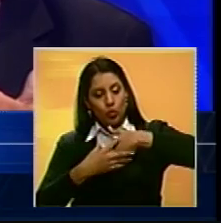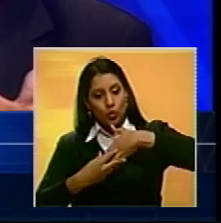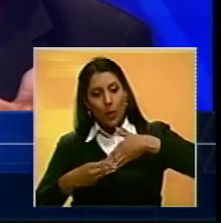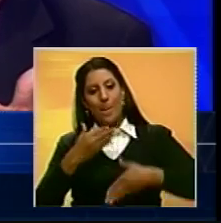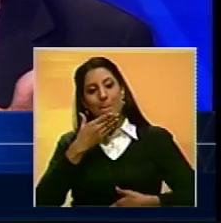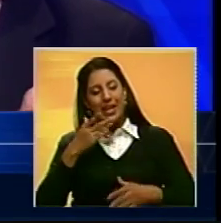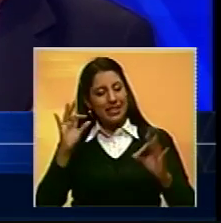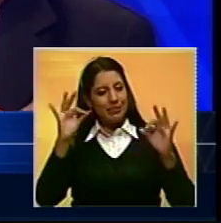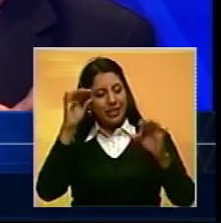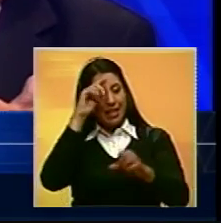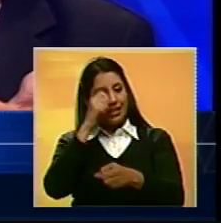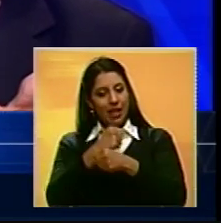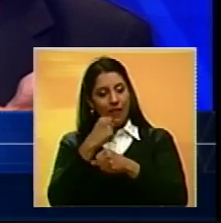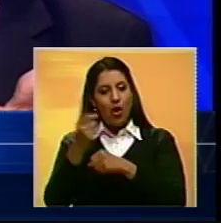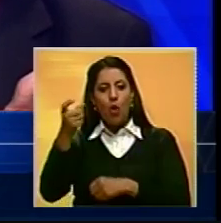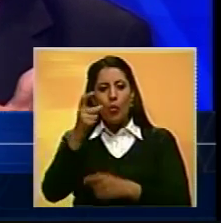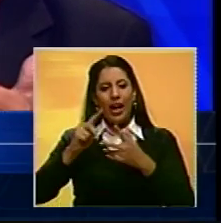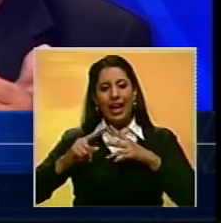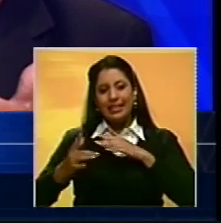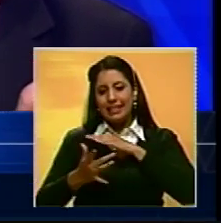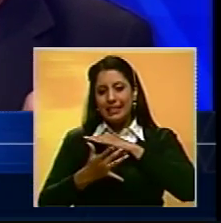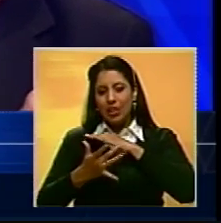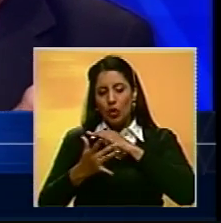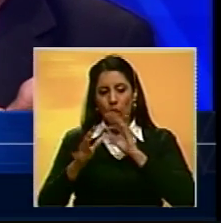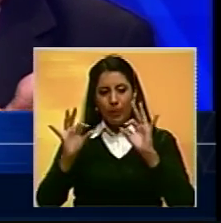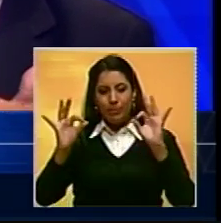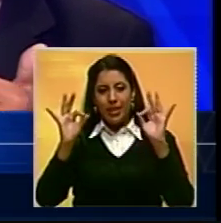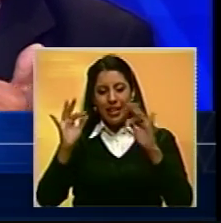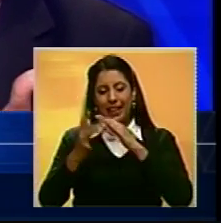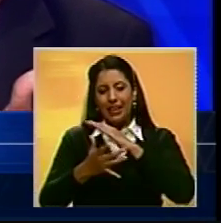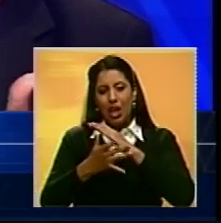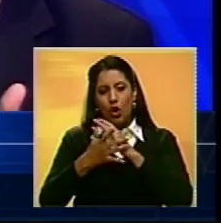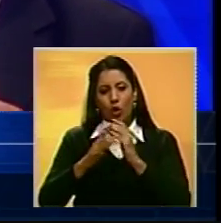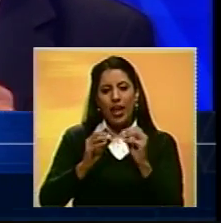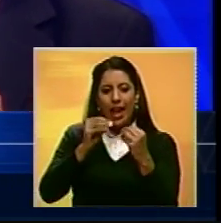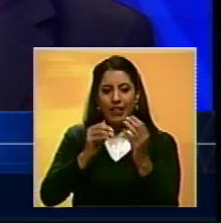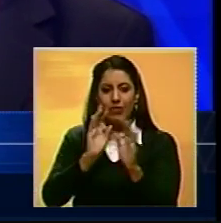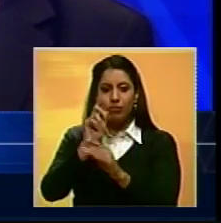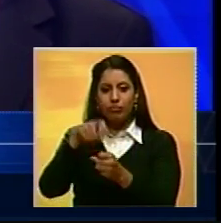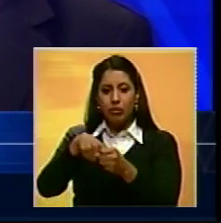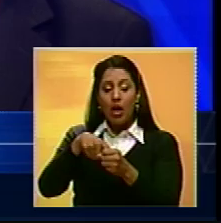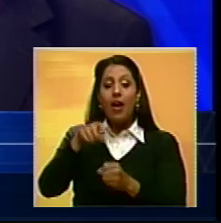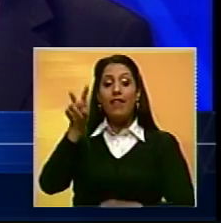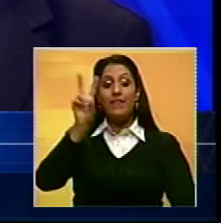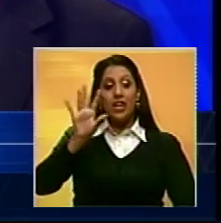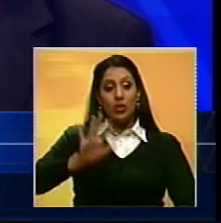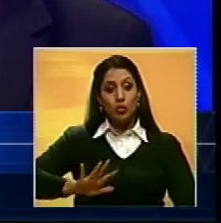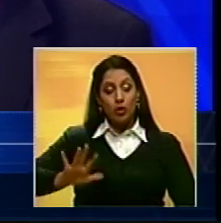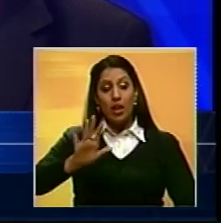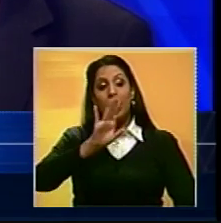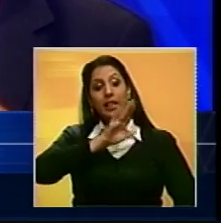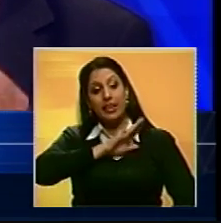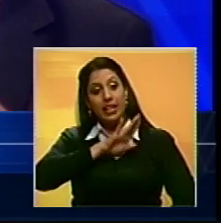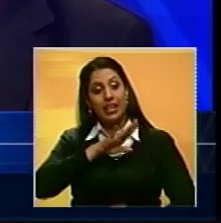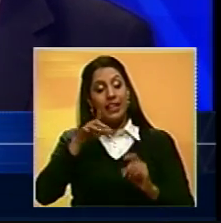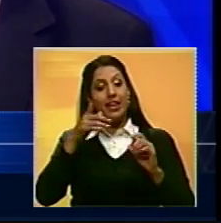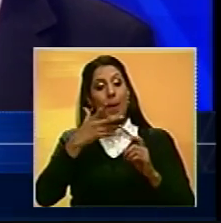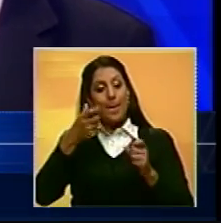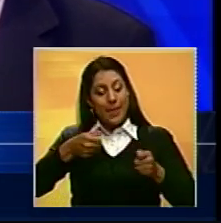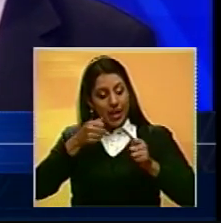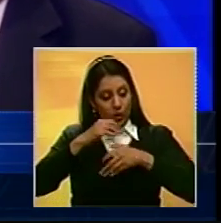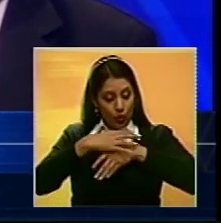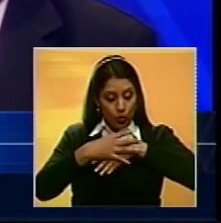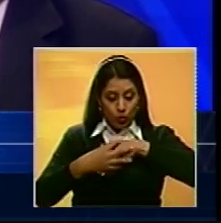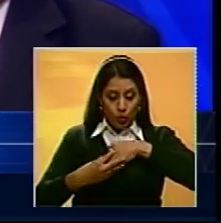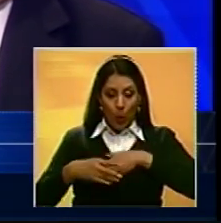maquinaria especializada, buscar tecnología de punta en tecnología aplicada. Venezuela, desde el punto de vista de los bloques del Mercosur, no